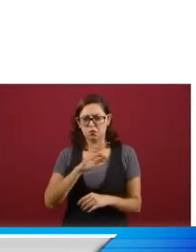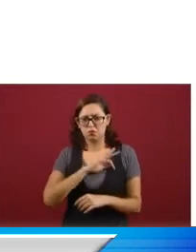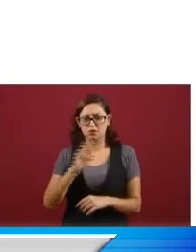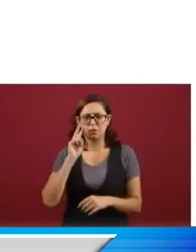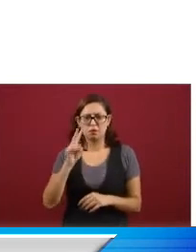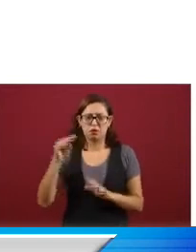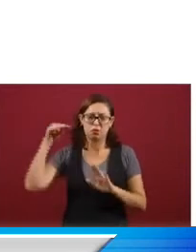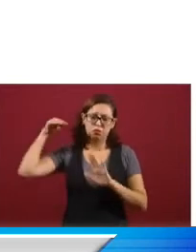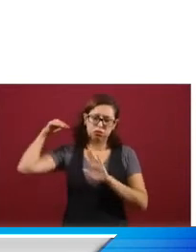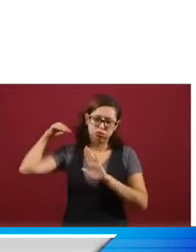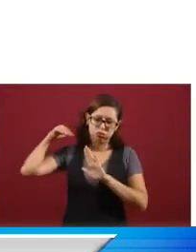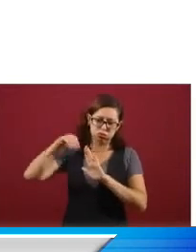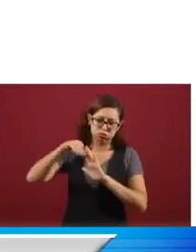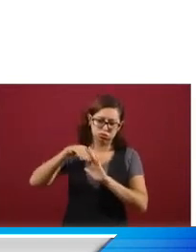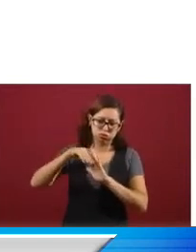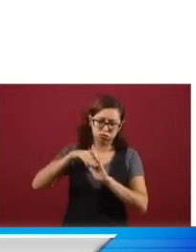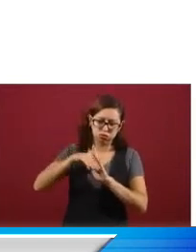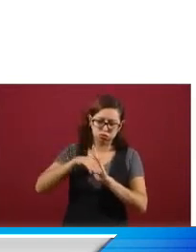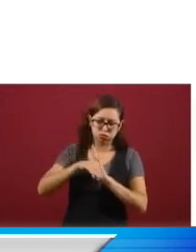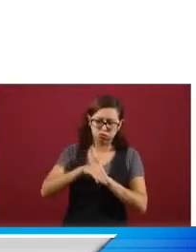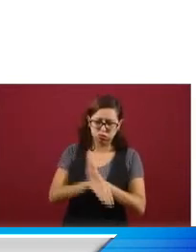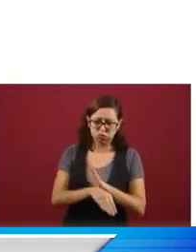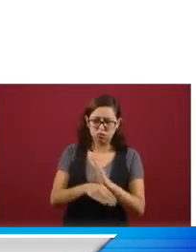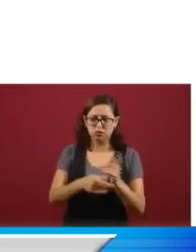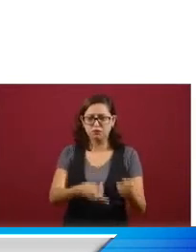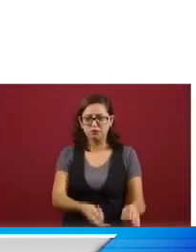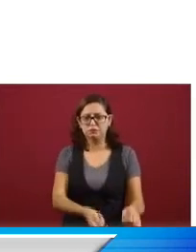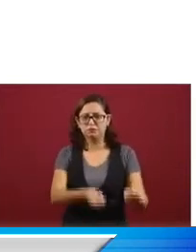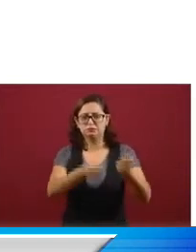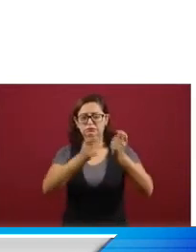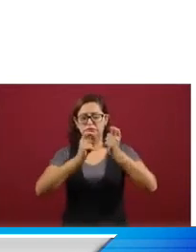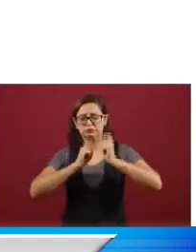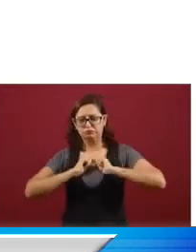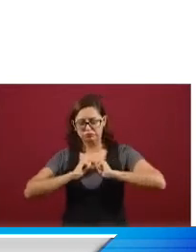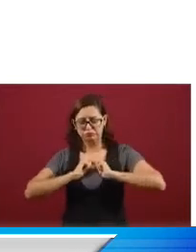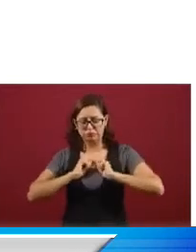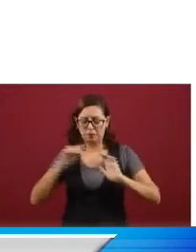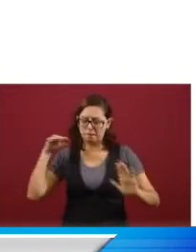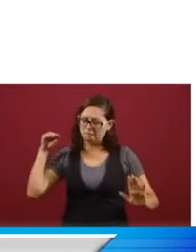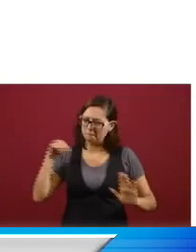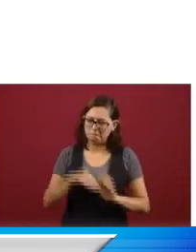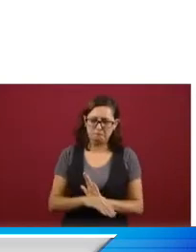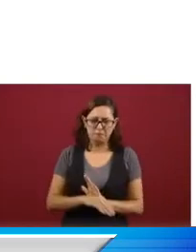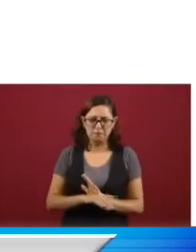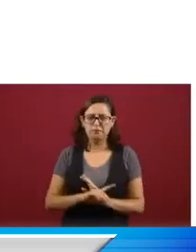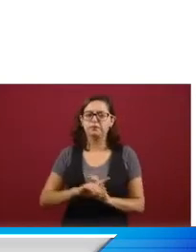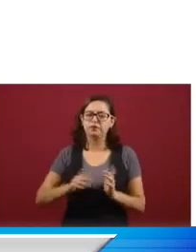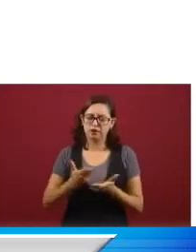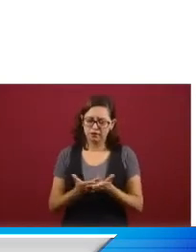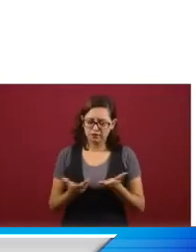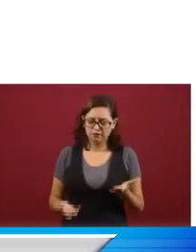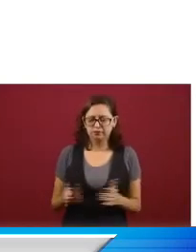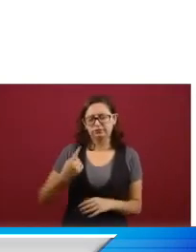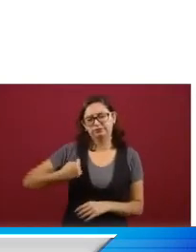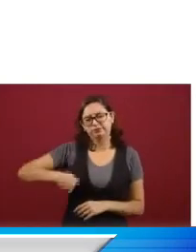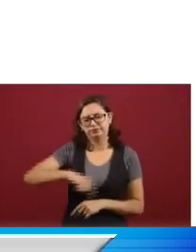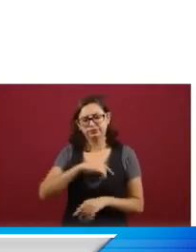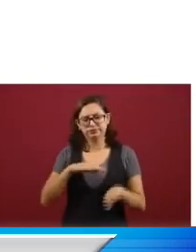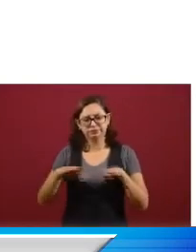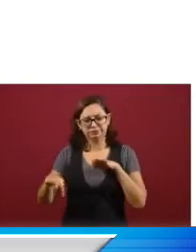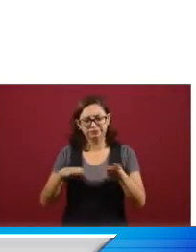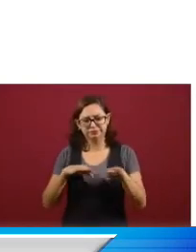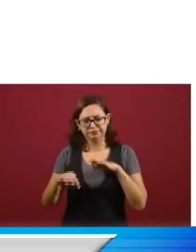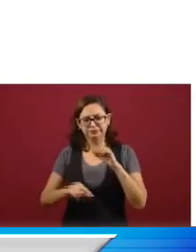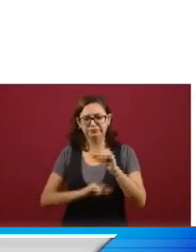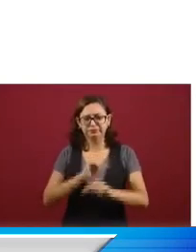2013 y cayó a su punto más bajo en 2018. Esto se ha detenido, y con el mantenimiento se ha logrado inicialmente detener la caída, y se ha